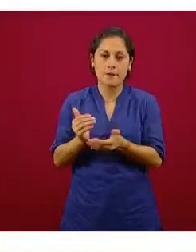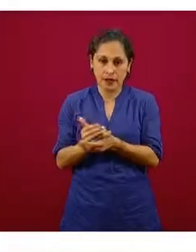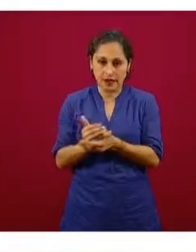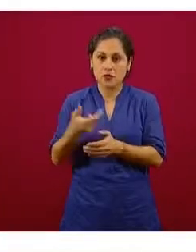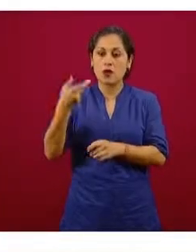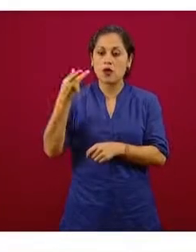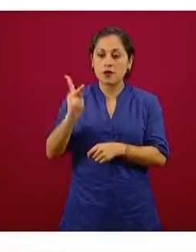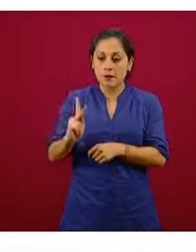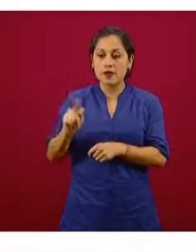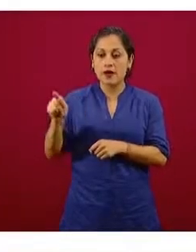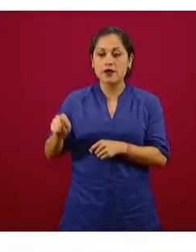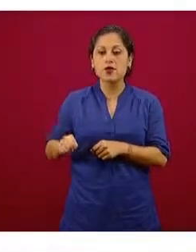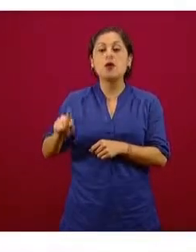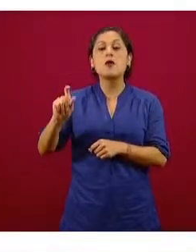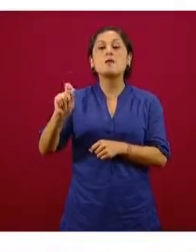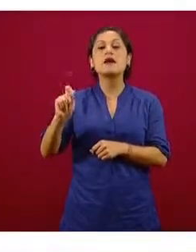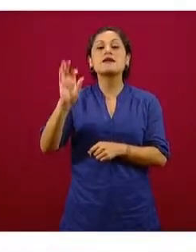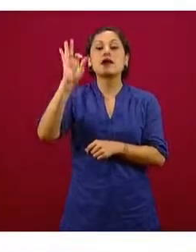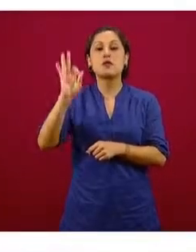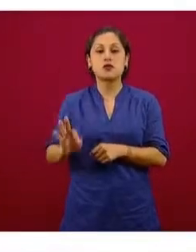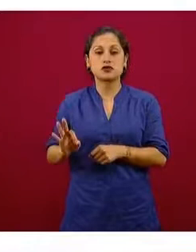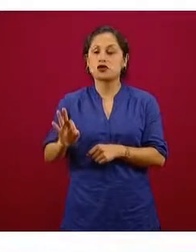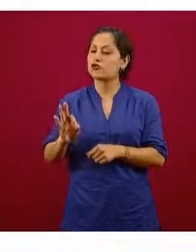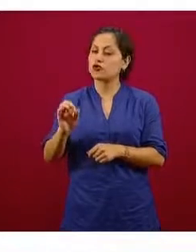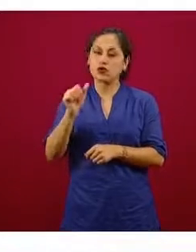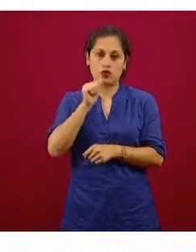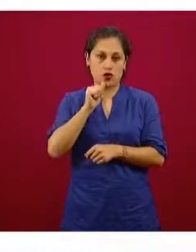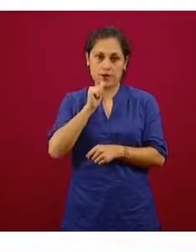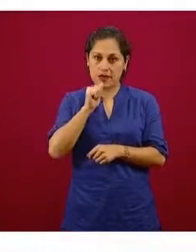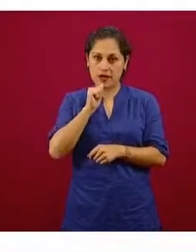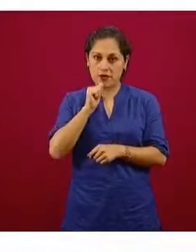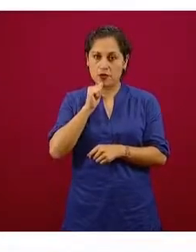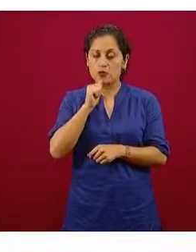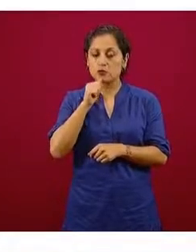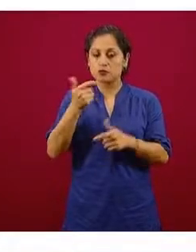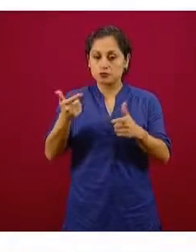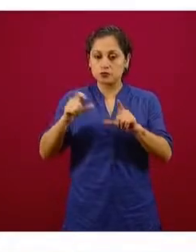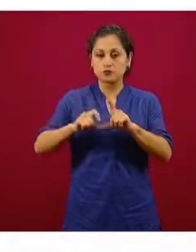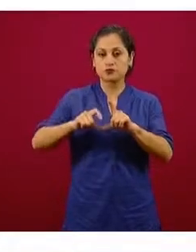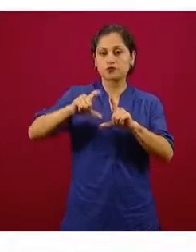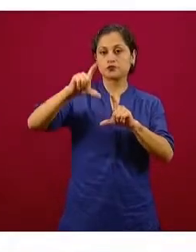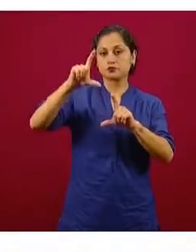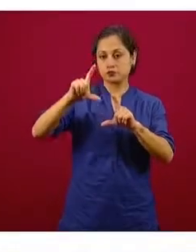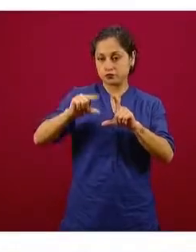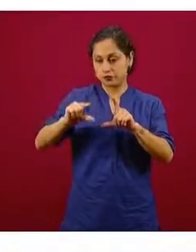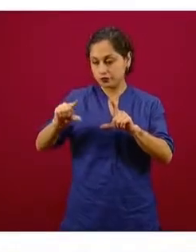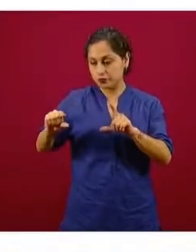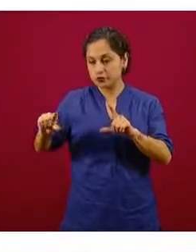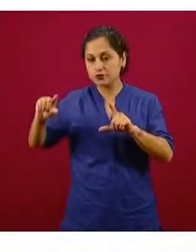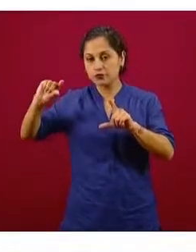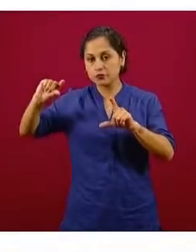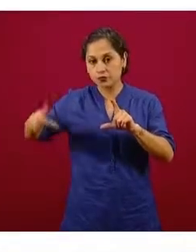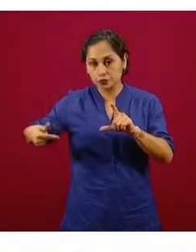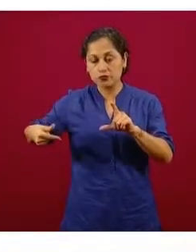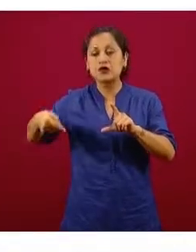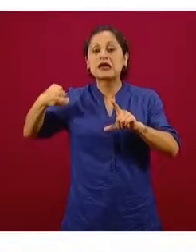del 20%, lo cual más que una reducción real pudiera todavía significar más bien